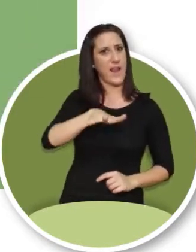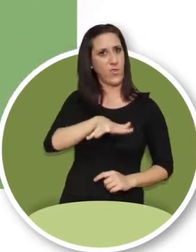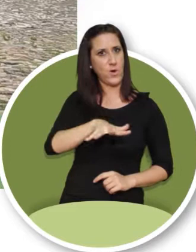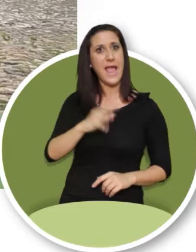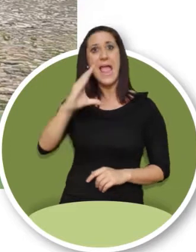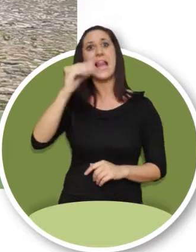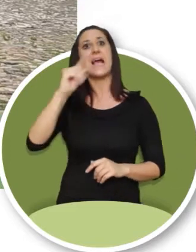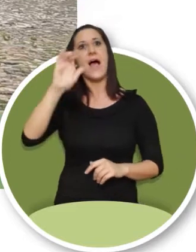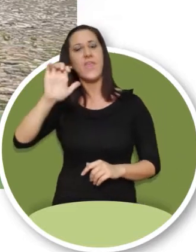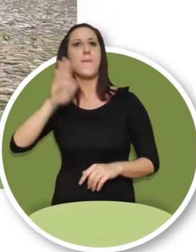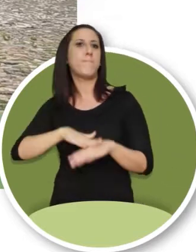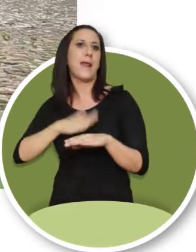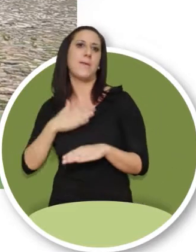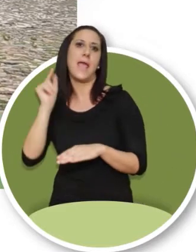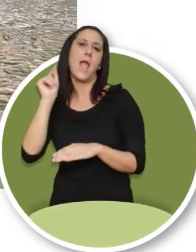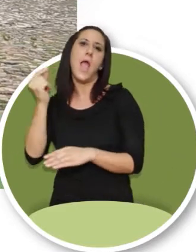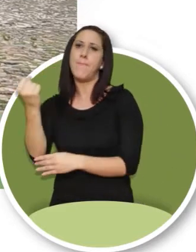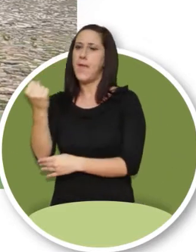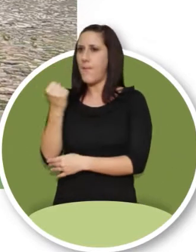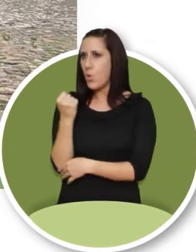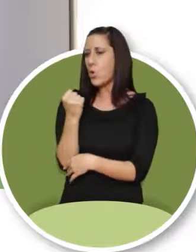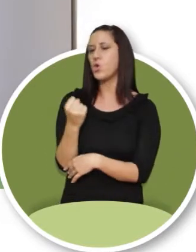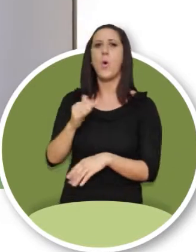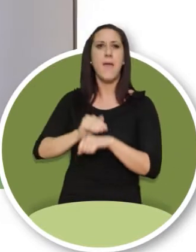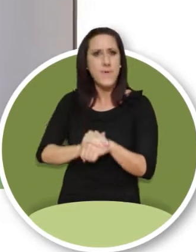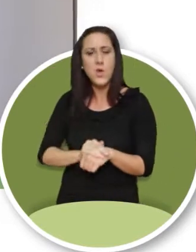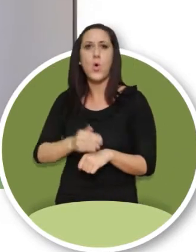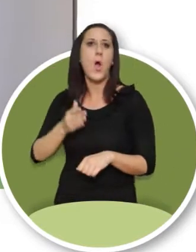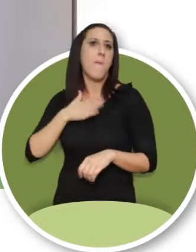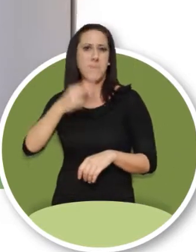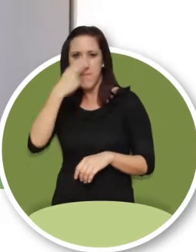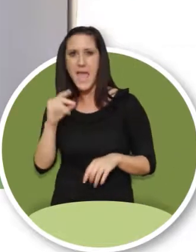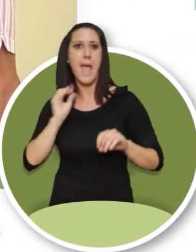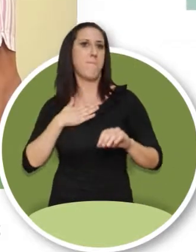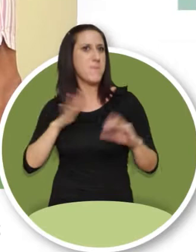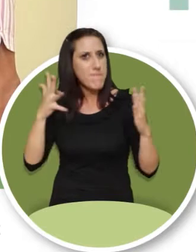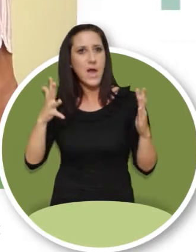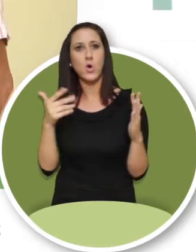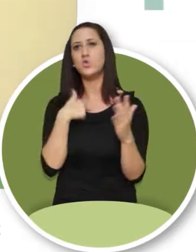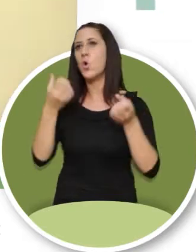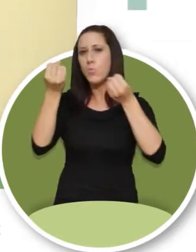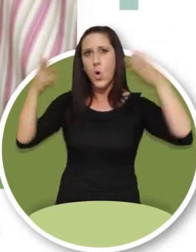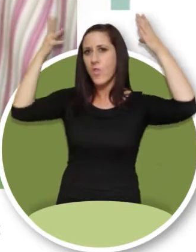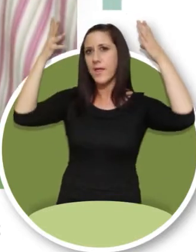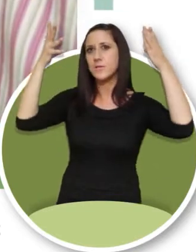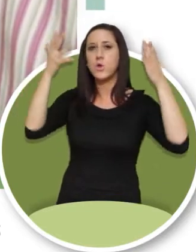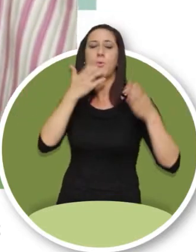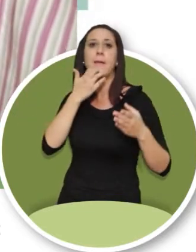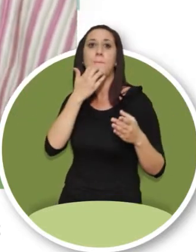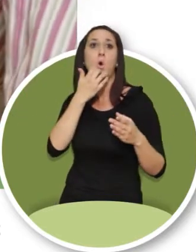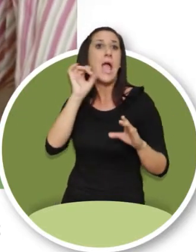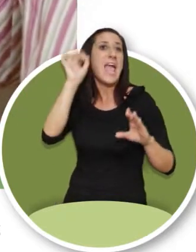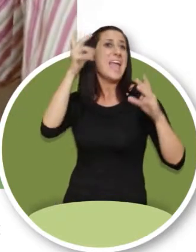zona. Sí, el CADE para mí ha sido un punto de apoyo, mi arma, mi amigo, mis pies, mis manos. Yo no conocía los